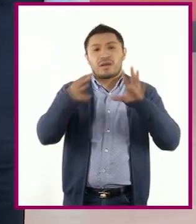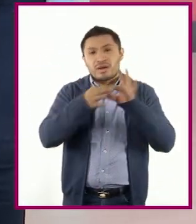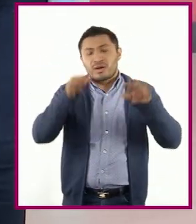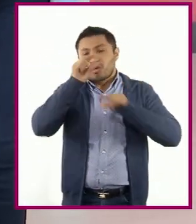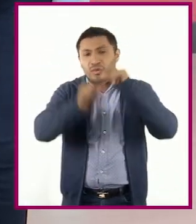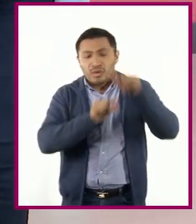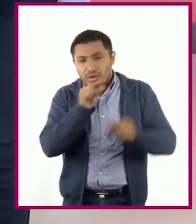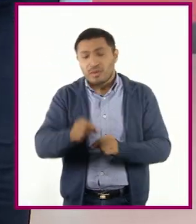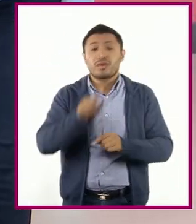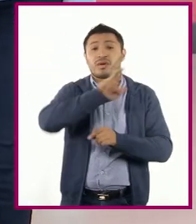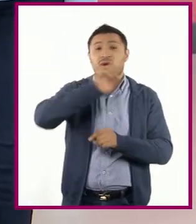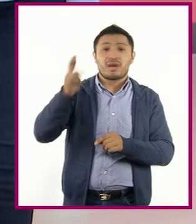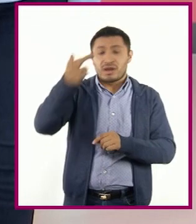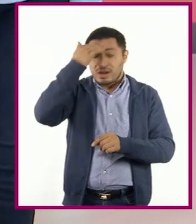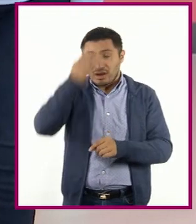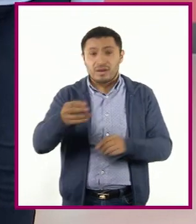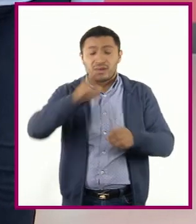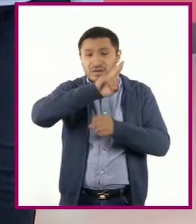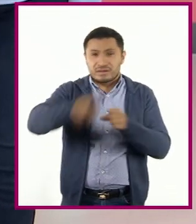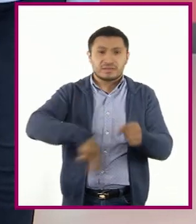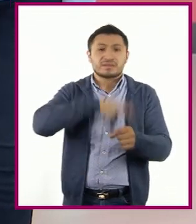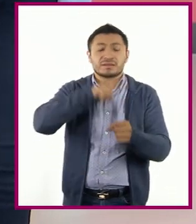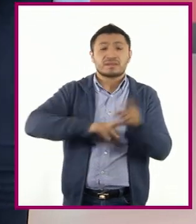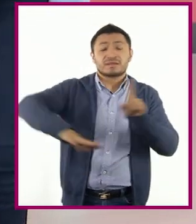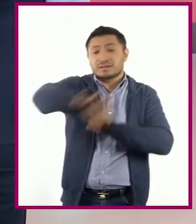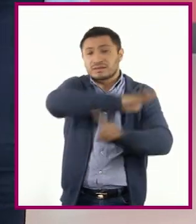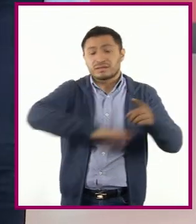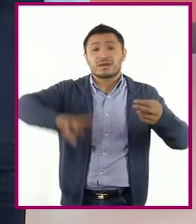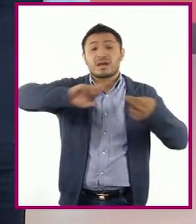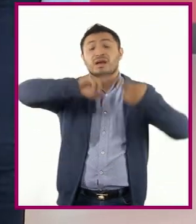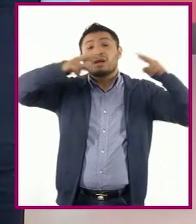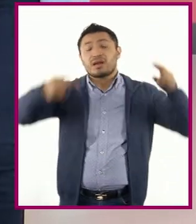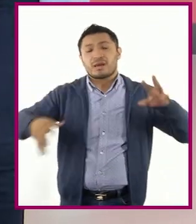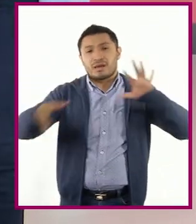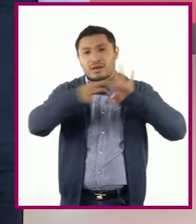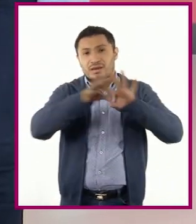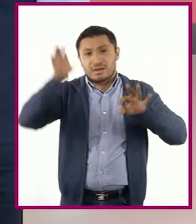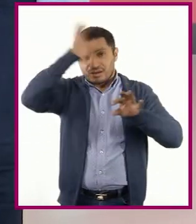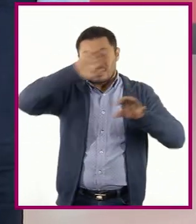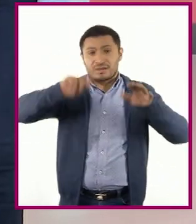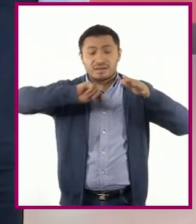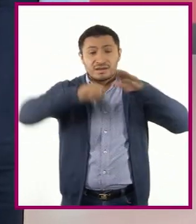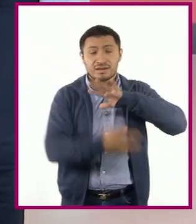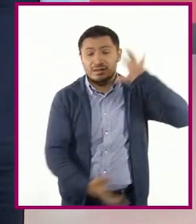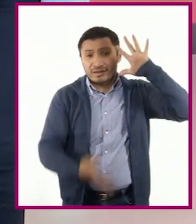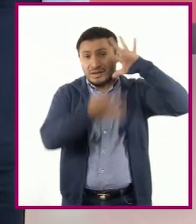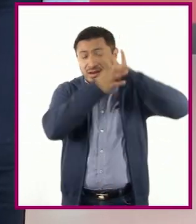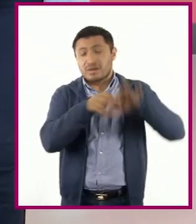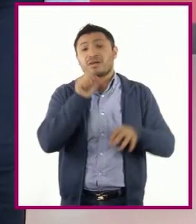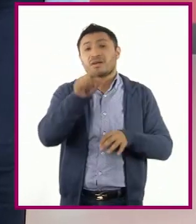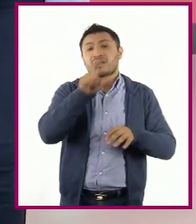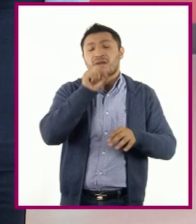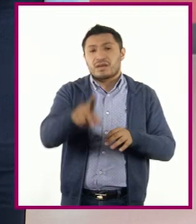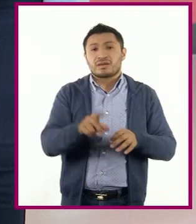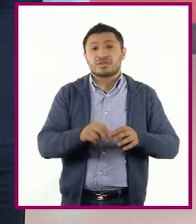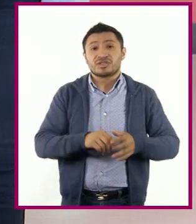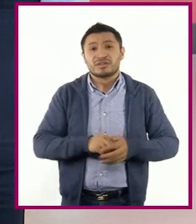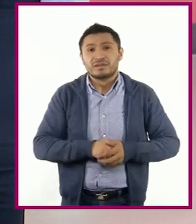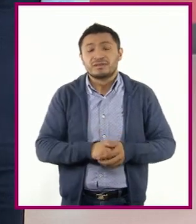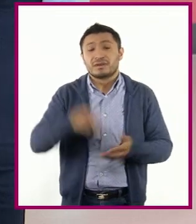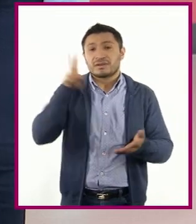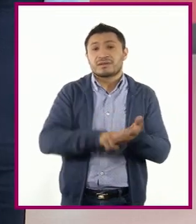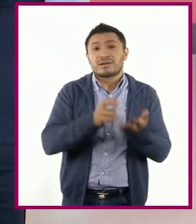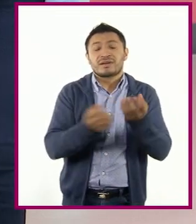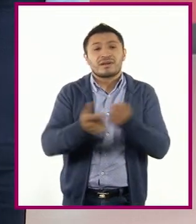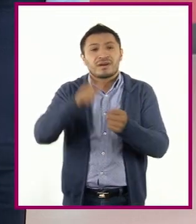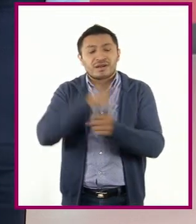sodio, NaHCO3. La información que nos da es que tenemos un átomo de sodio y un átomo